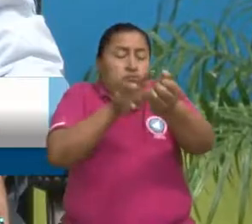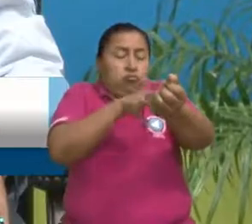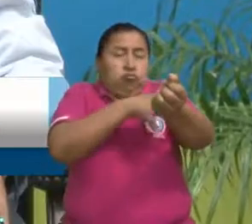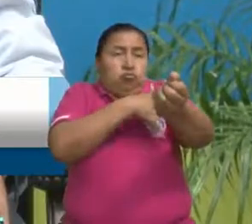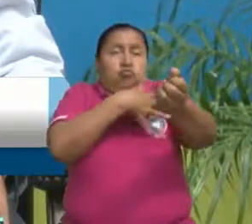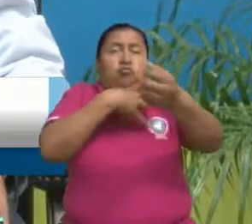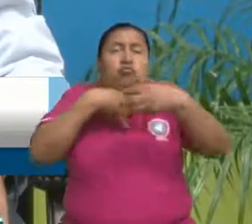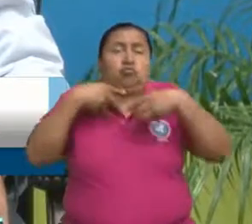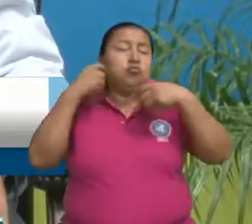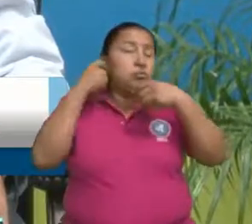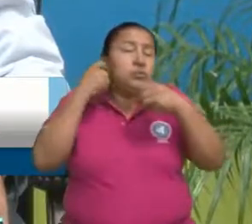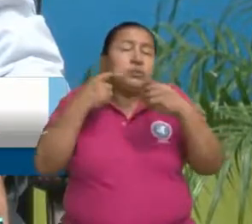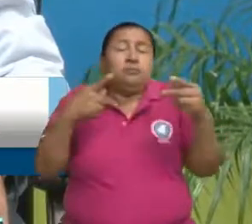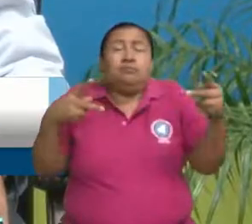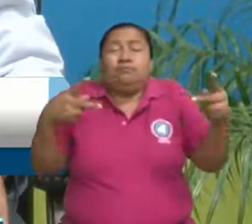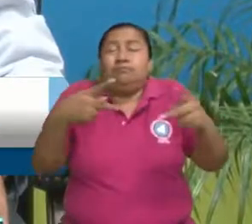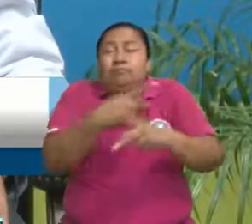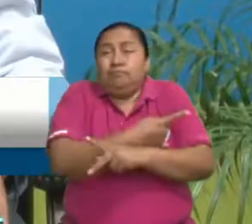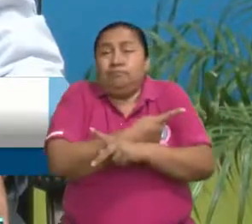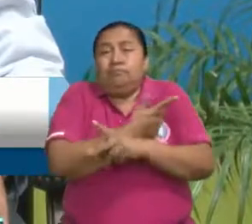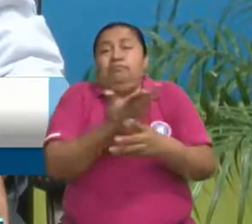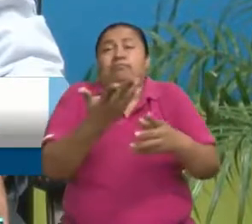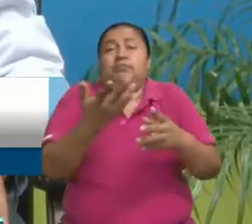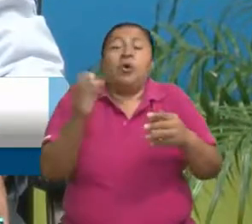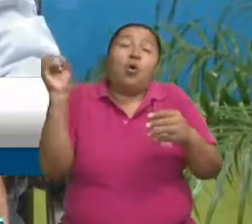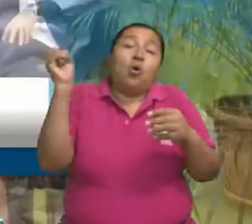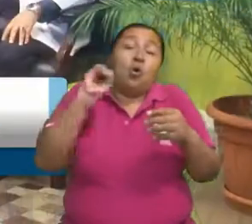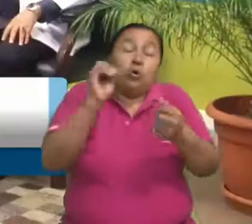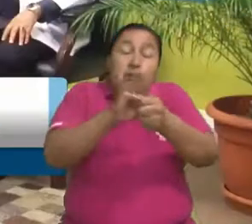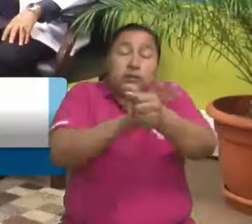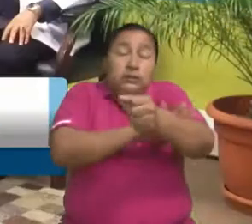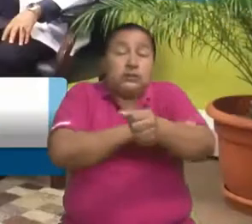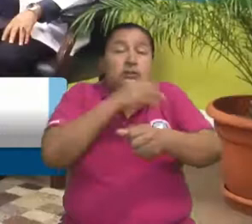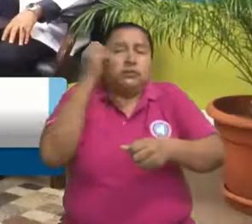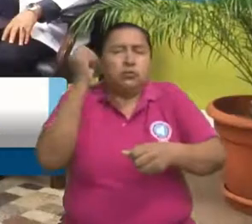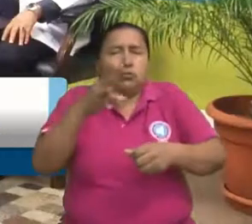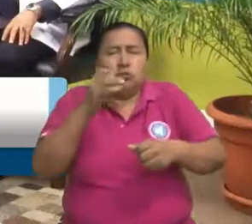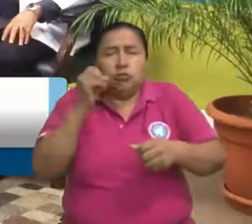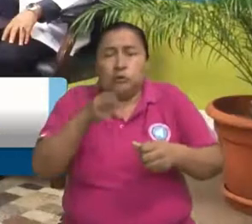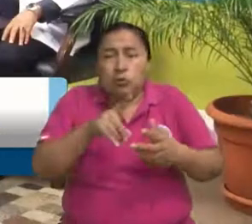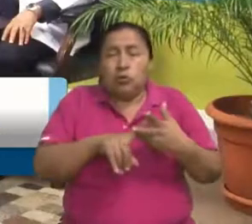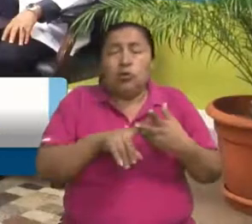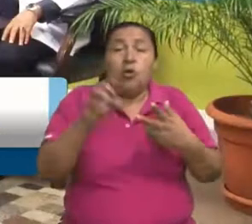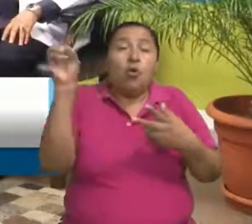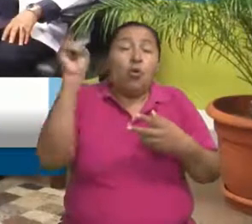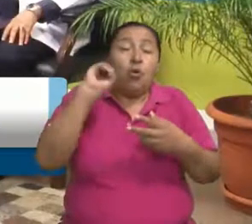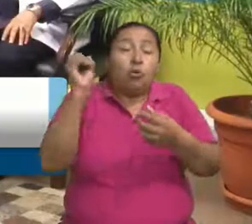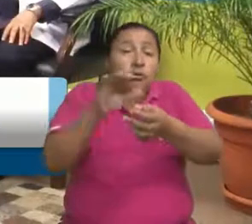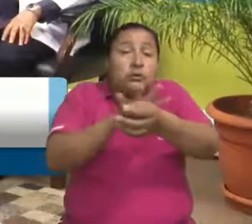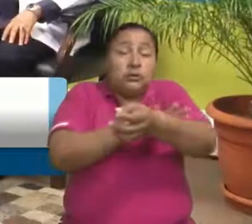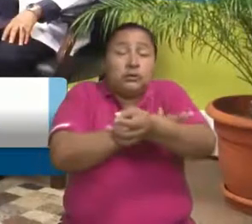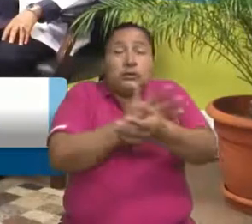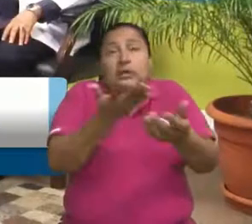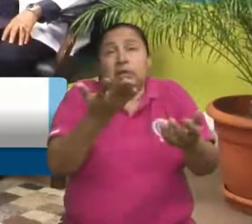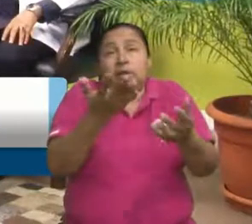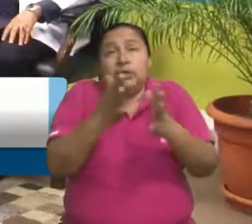extremos. O sentís dolor o sentís este